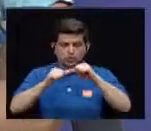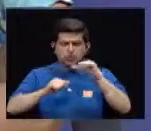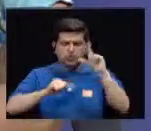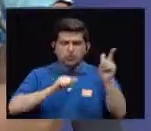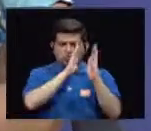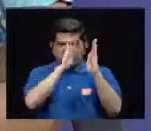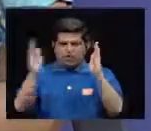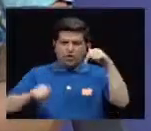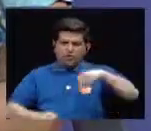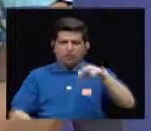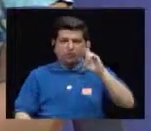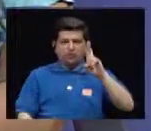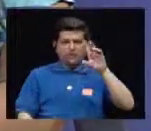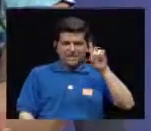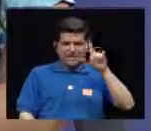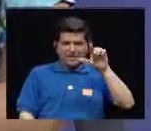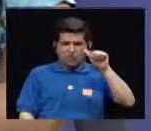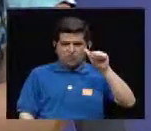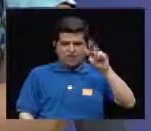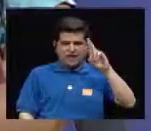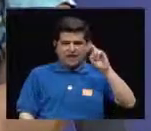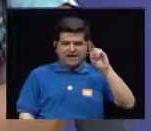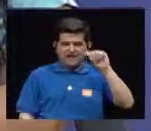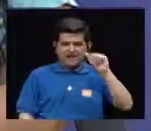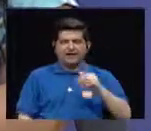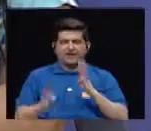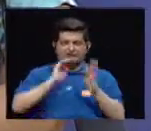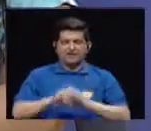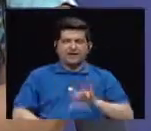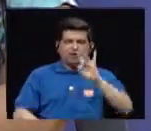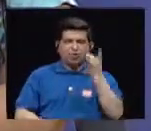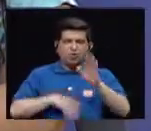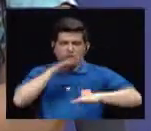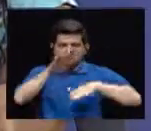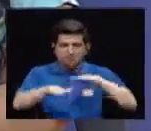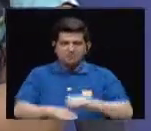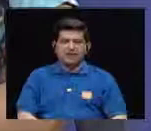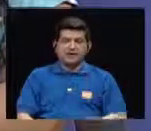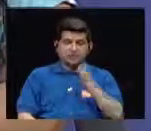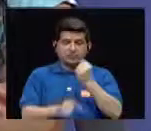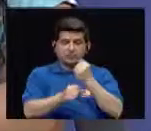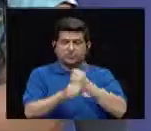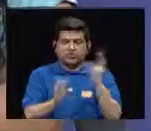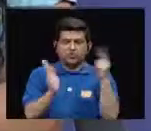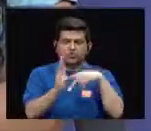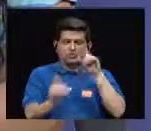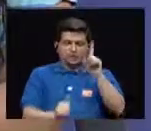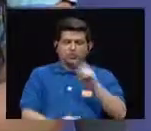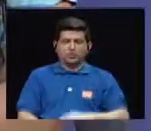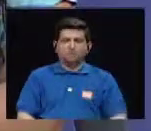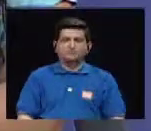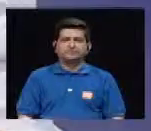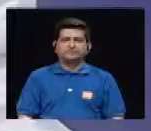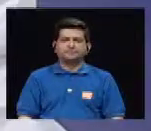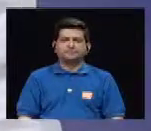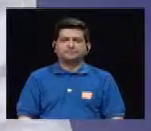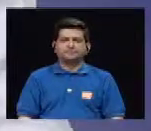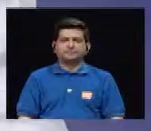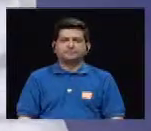Continuamos el lunes de Cinemateca hoy con Rubén Darío Arena. Estamos hablando del Octavo Paso y de su producción del 2001. Rubén,